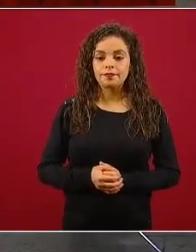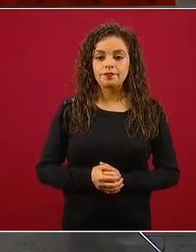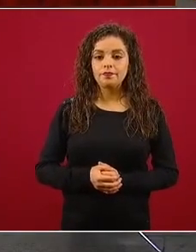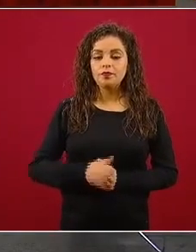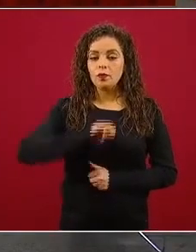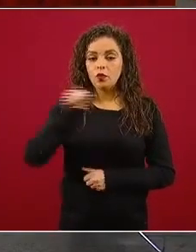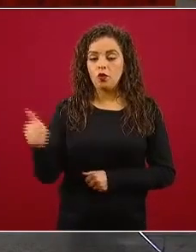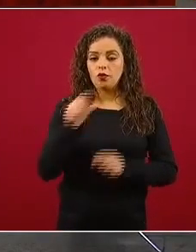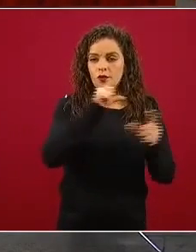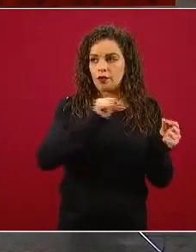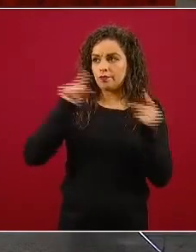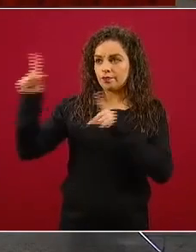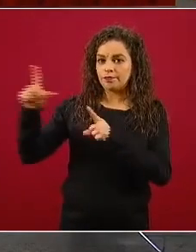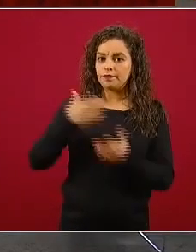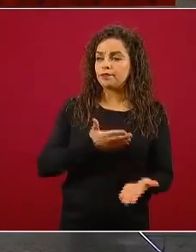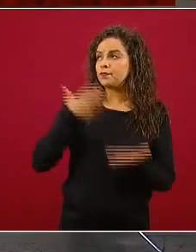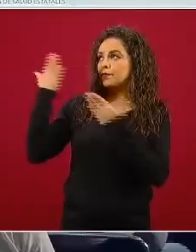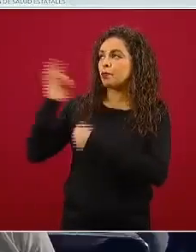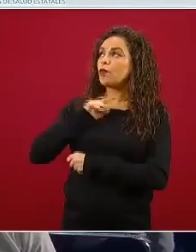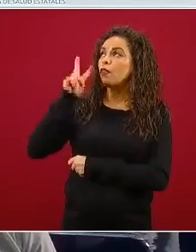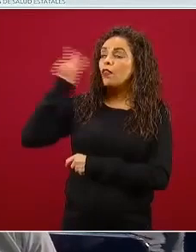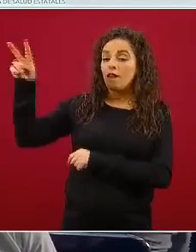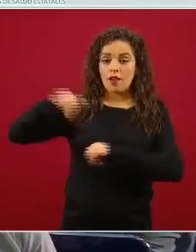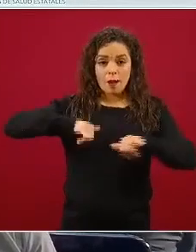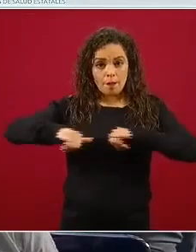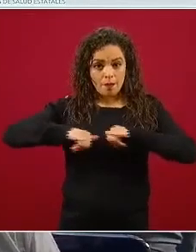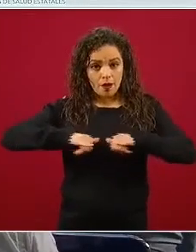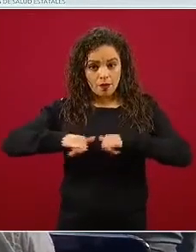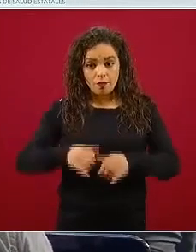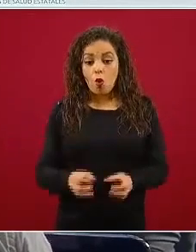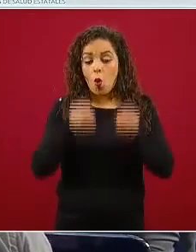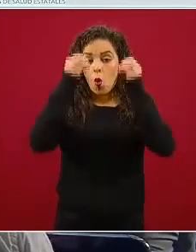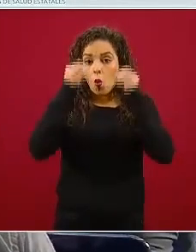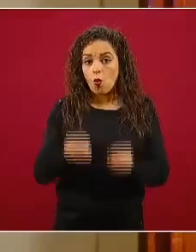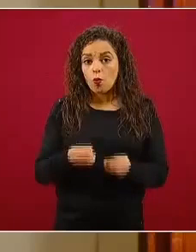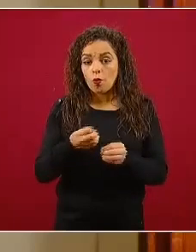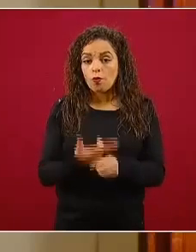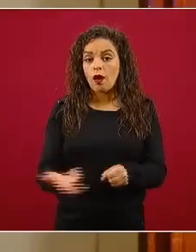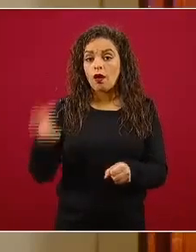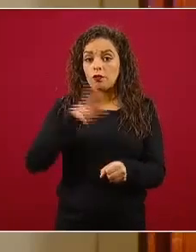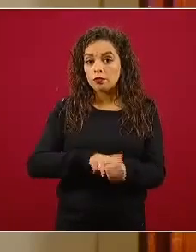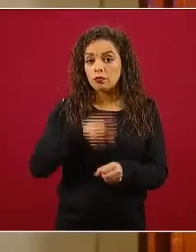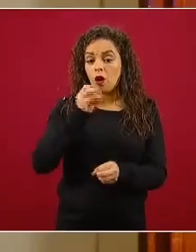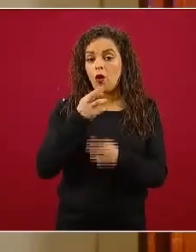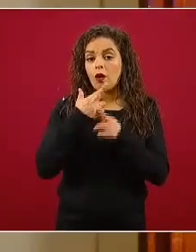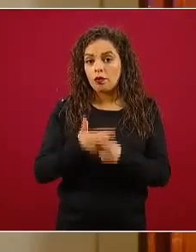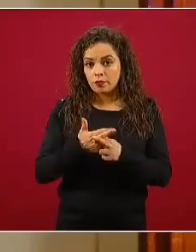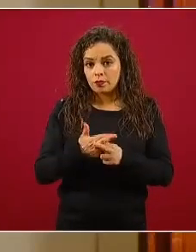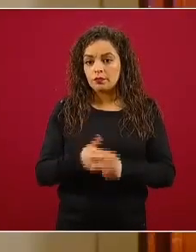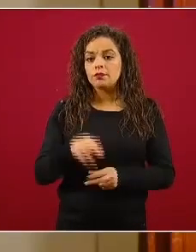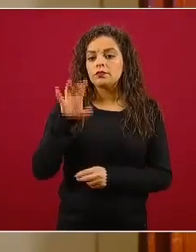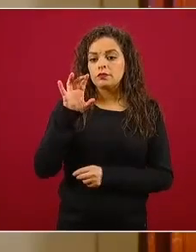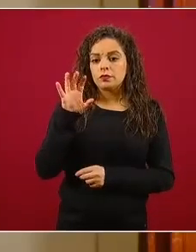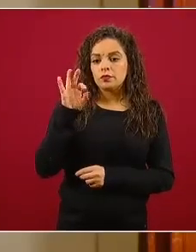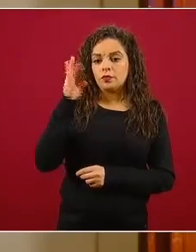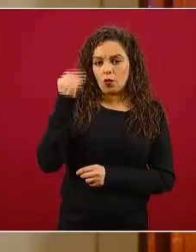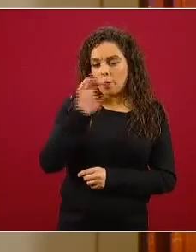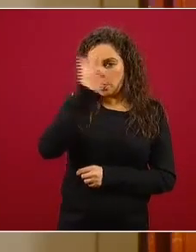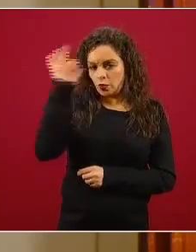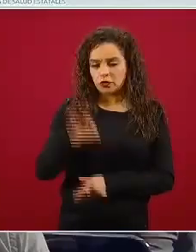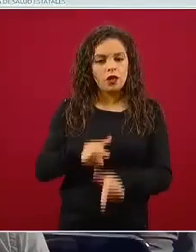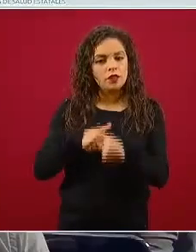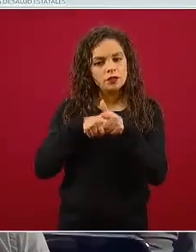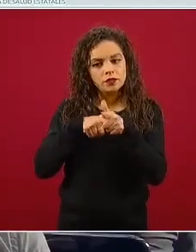y ocupación hospitalaria. Se mantiene en un 39%, es un gráfico que ya